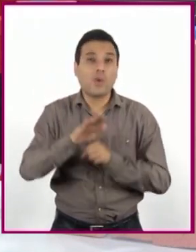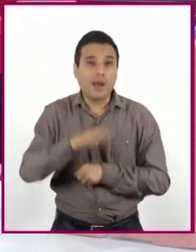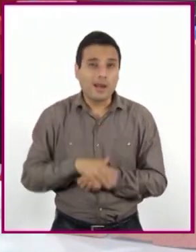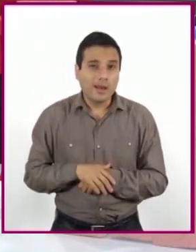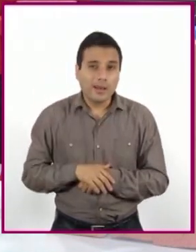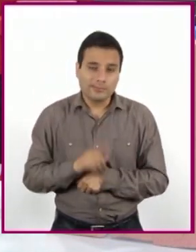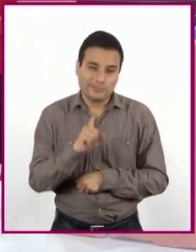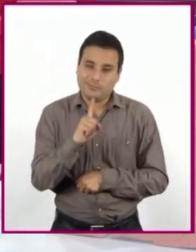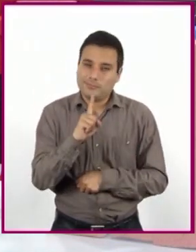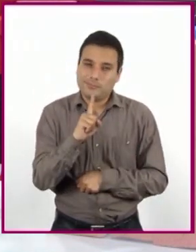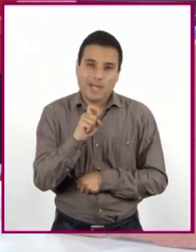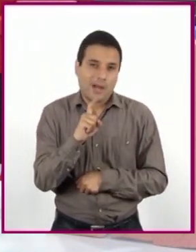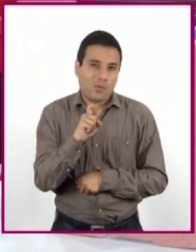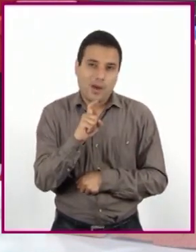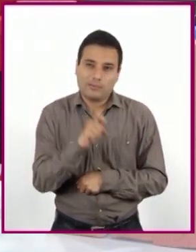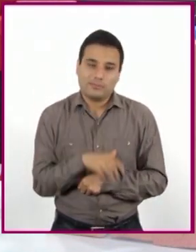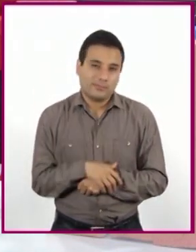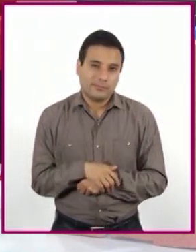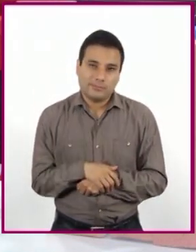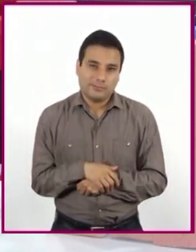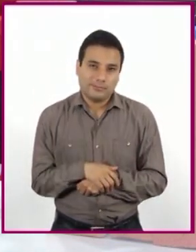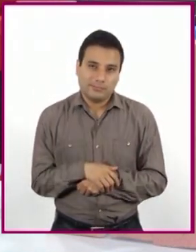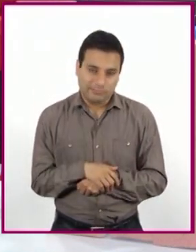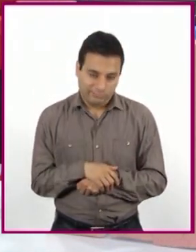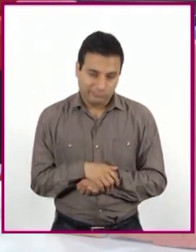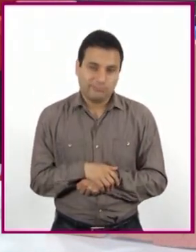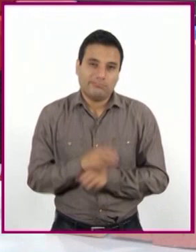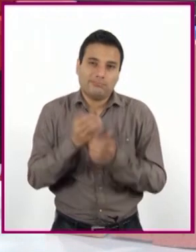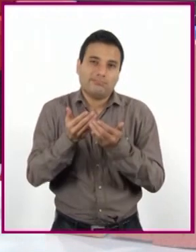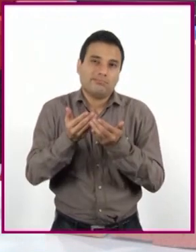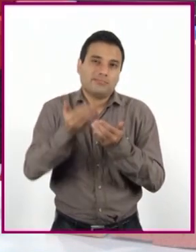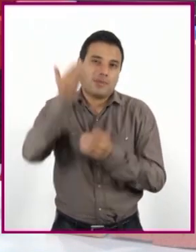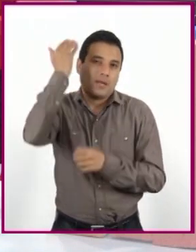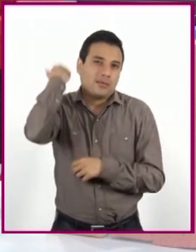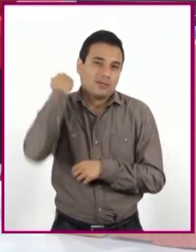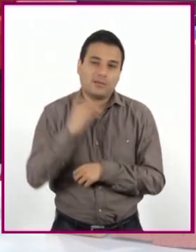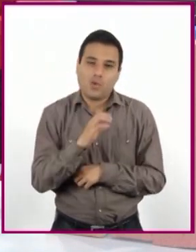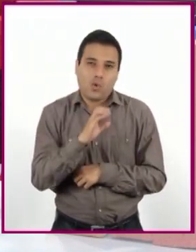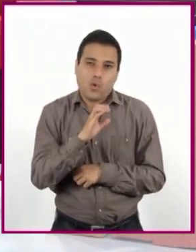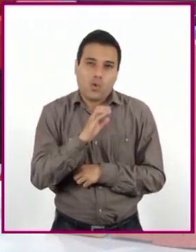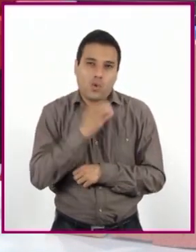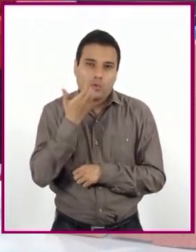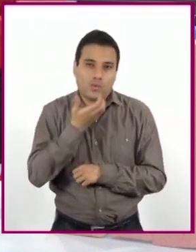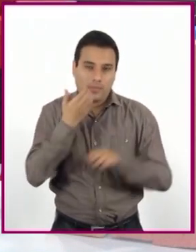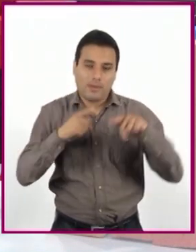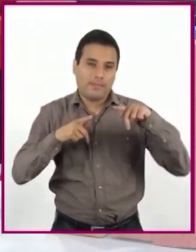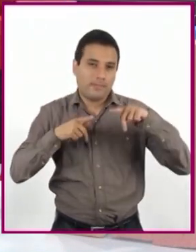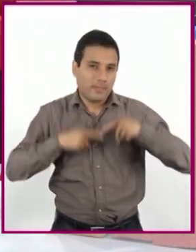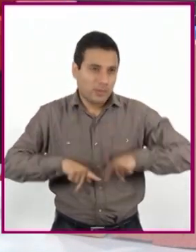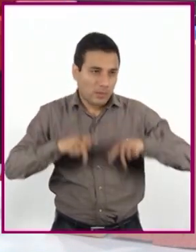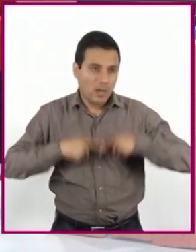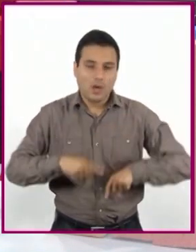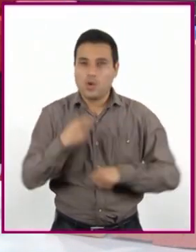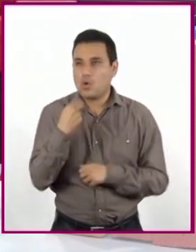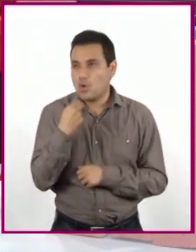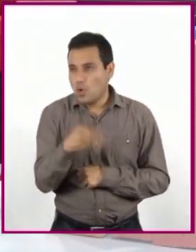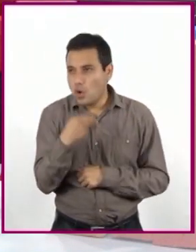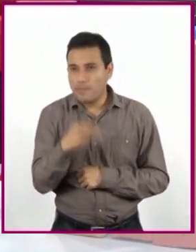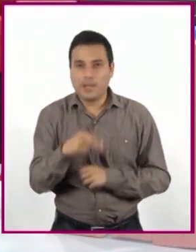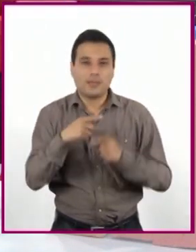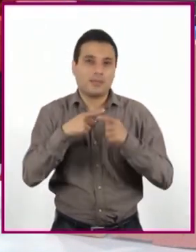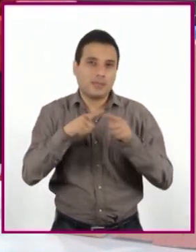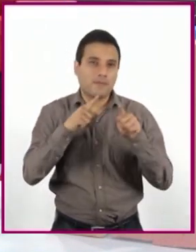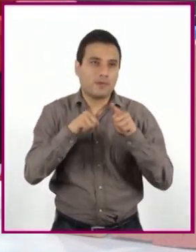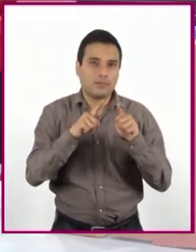agua. Sí, antiguamente se expresaba de acuerdo con algunas propiedades, pero estos nombres comunes no decían de